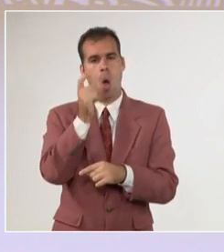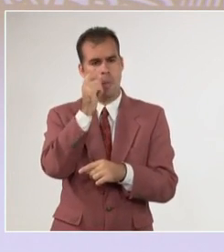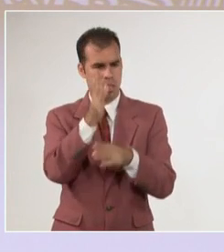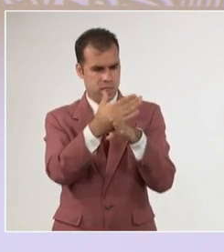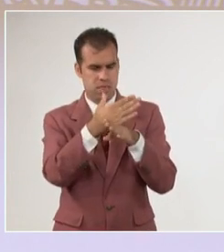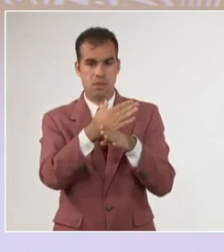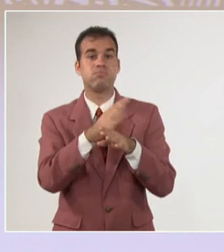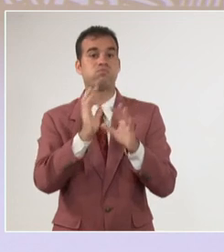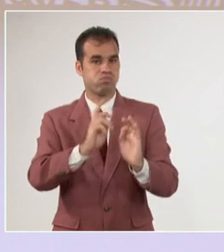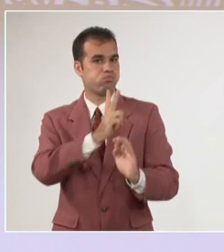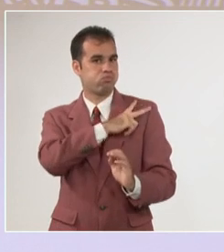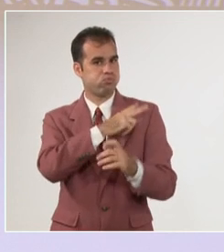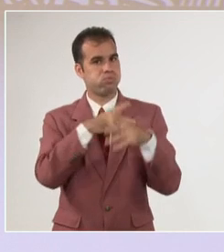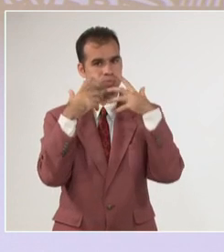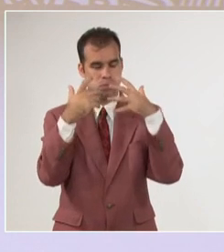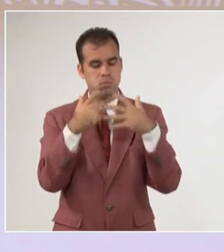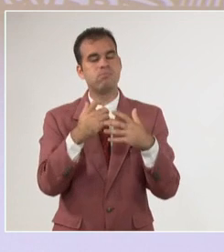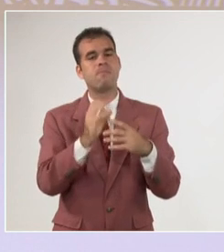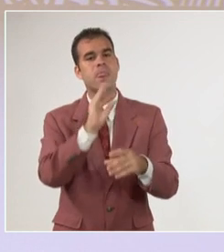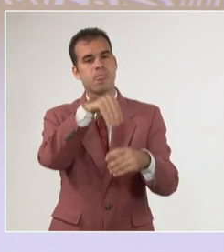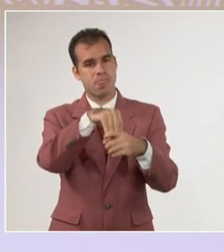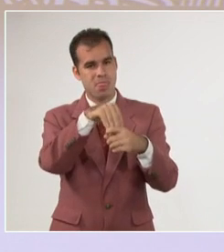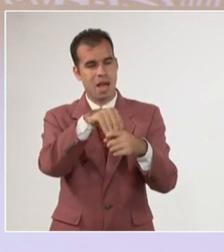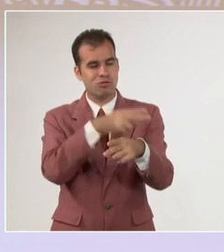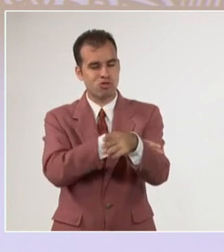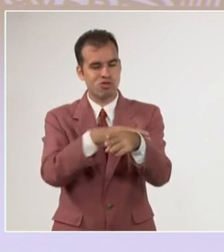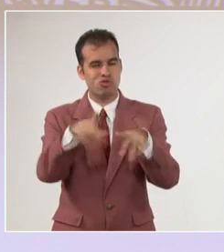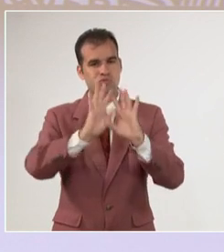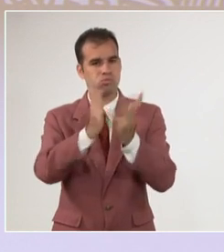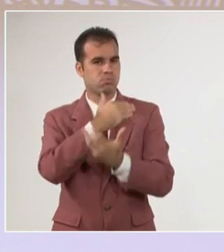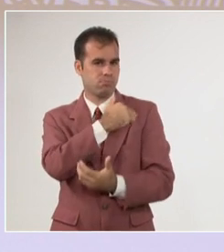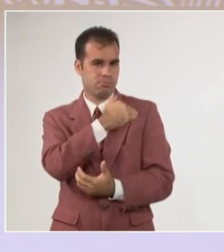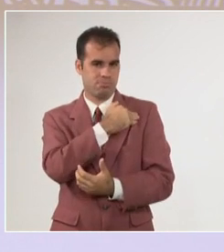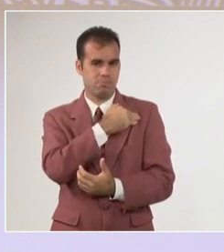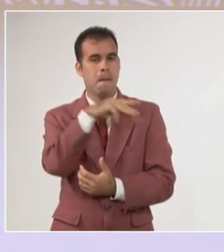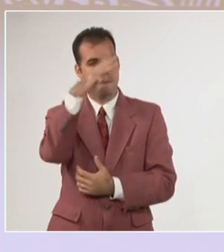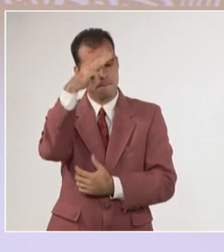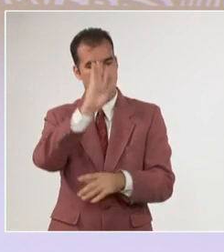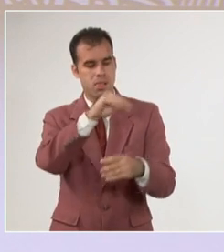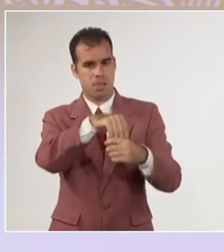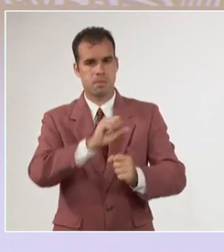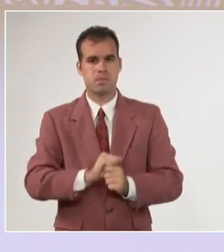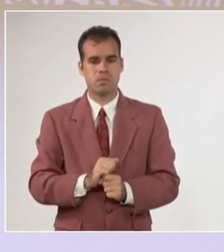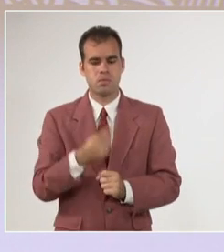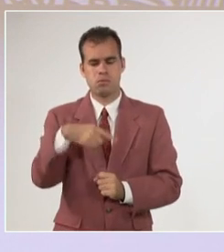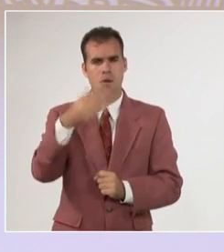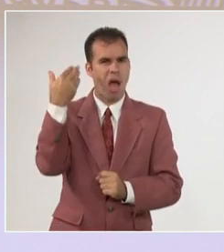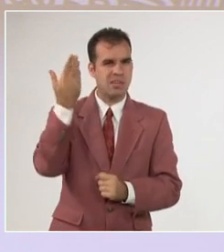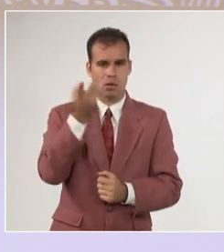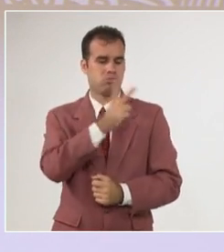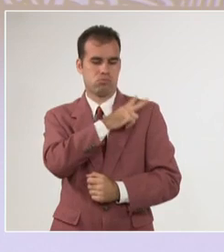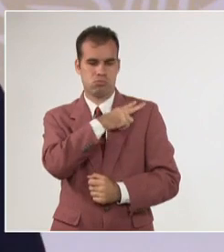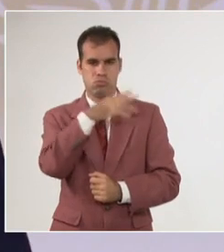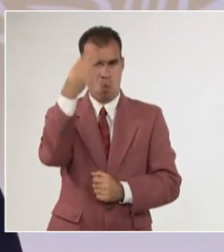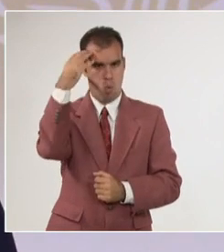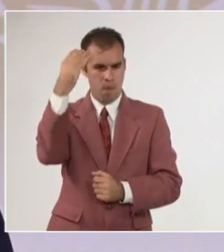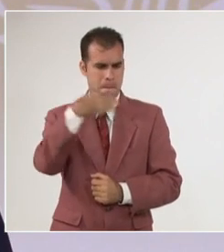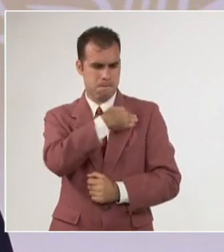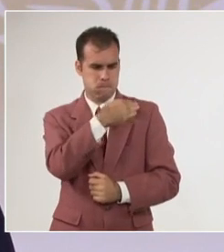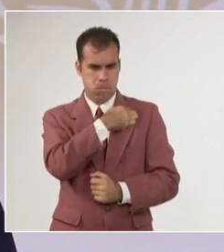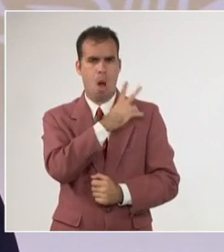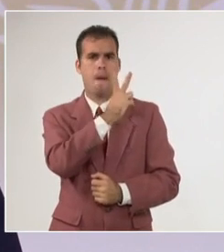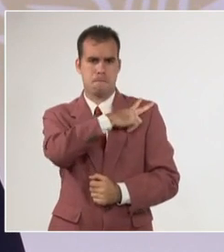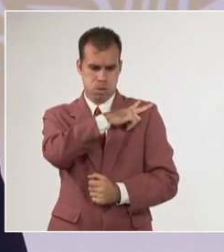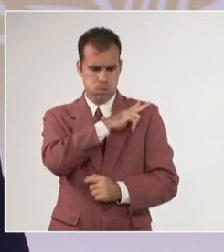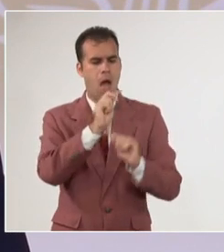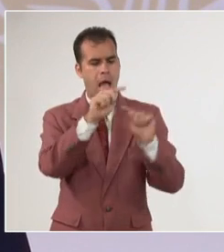puestos claves en la vida político-militar mexicana y fueron gobernadores o comandantes militares en importantes plazas